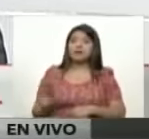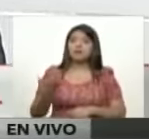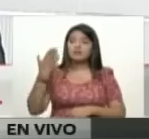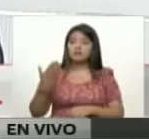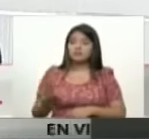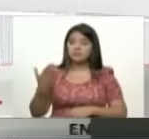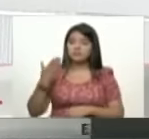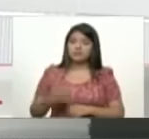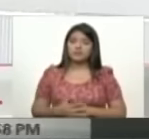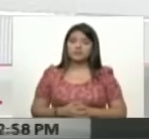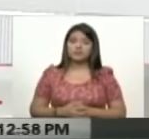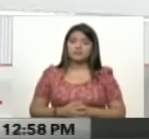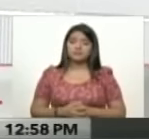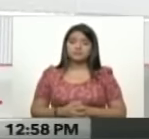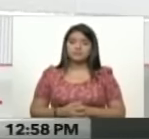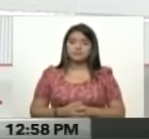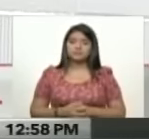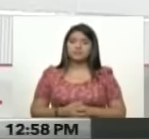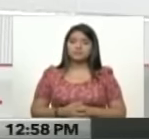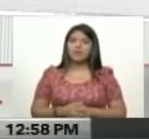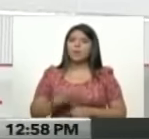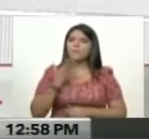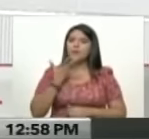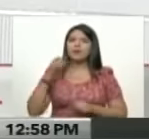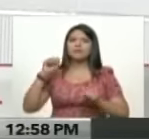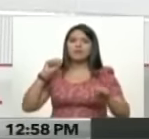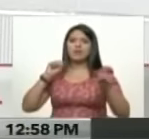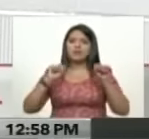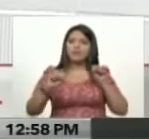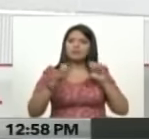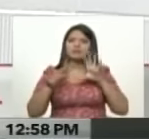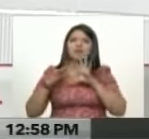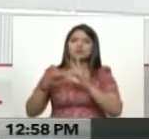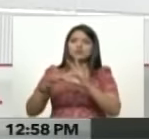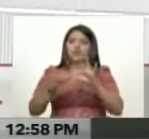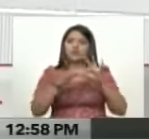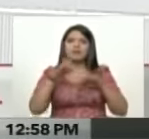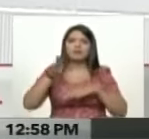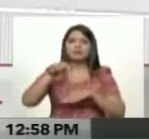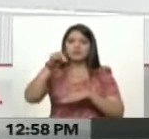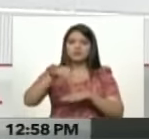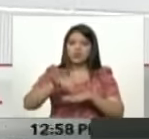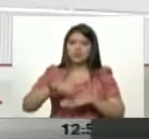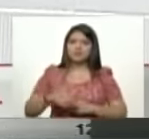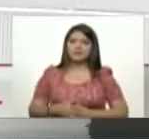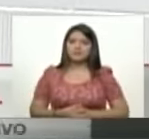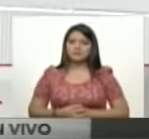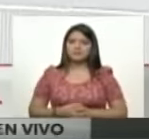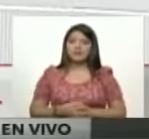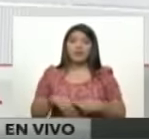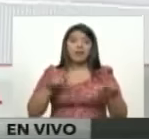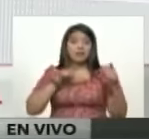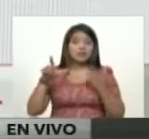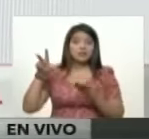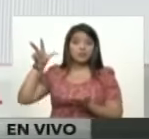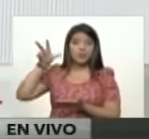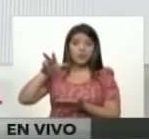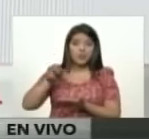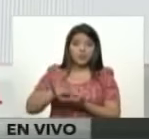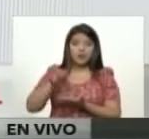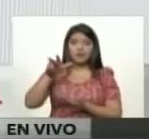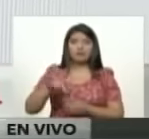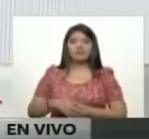trascendental, como es la defensa de la soberanía nacional, que fue aprobada